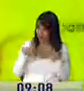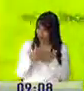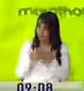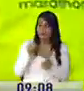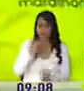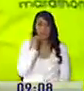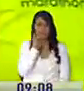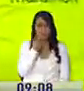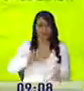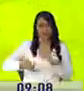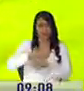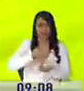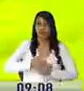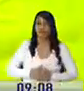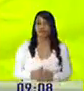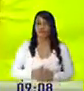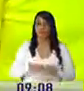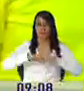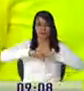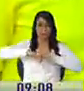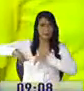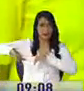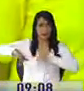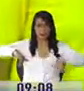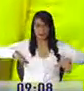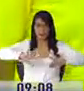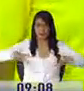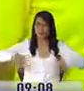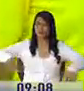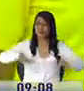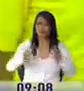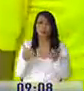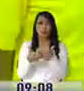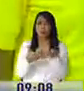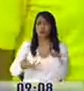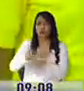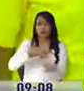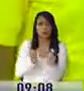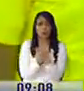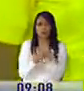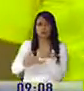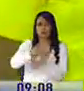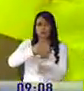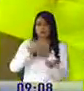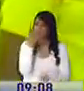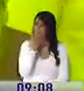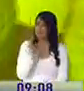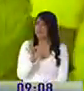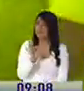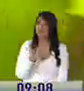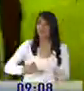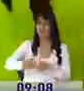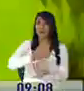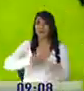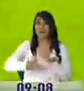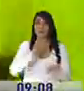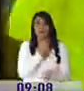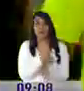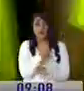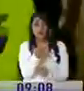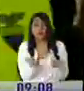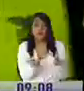estuvimos con no es apartado como en otras todos estamos juntos Qué lindo realmente Roberto Alison no sé si